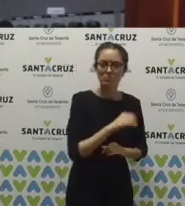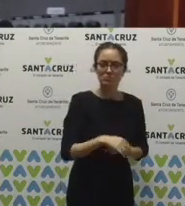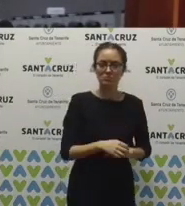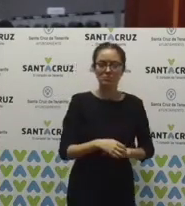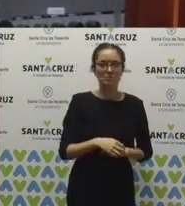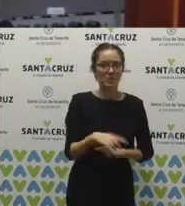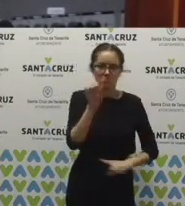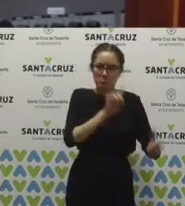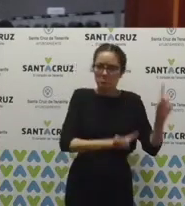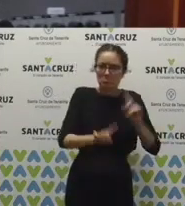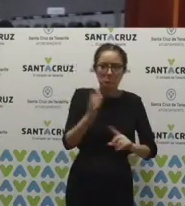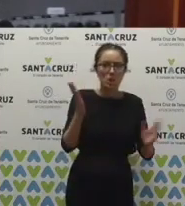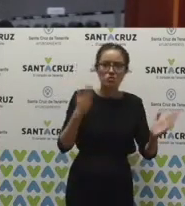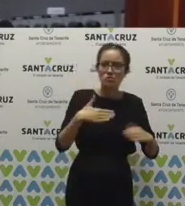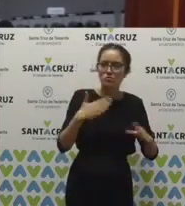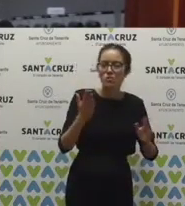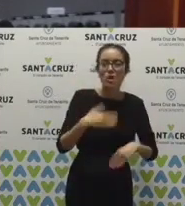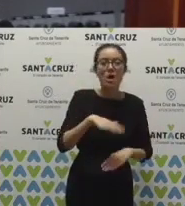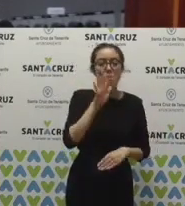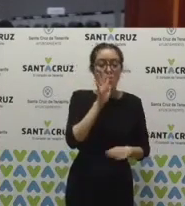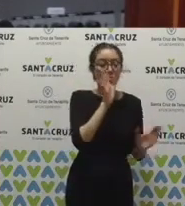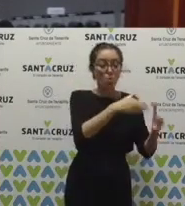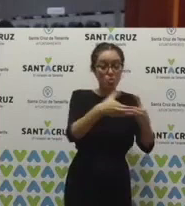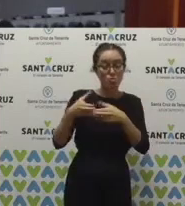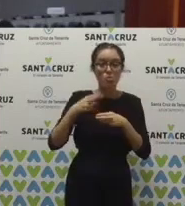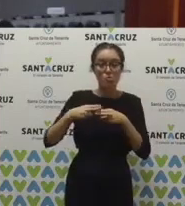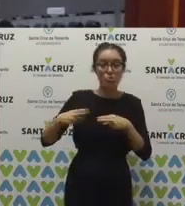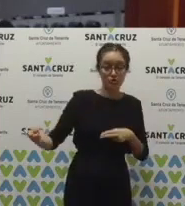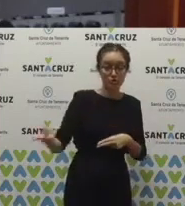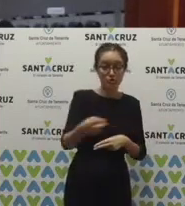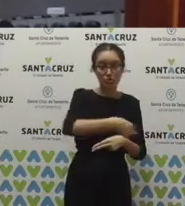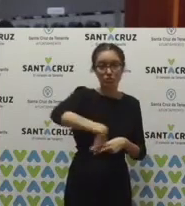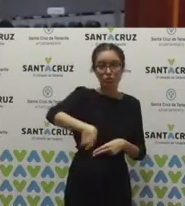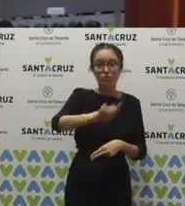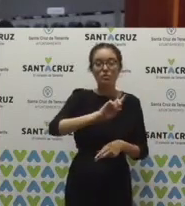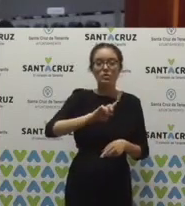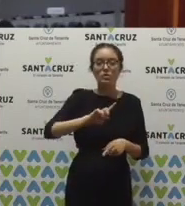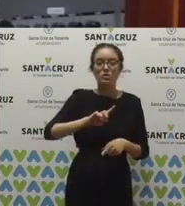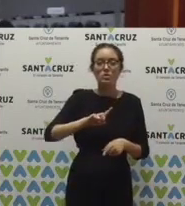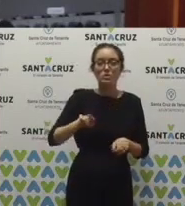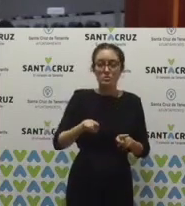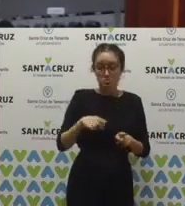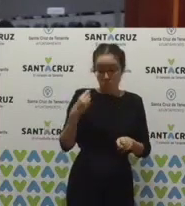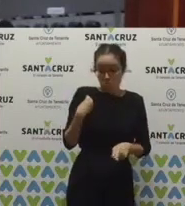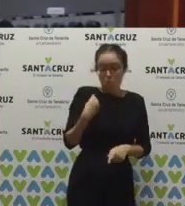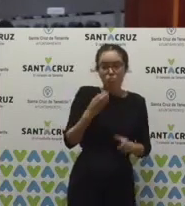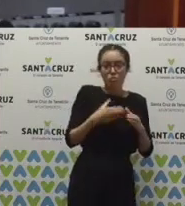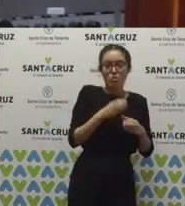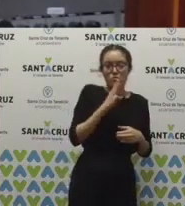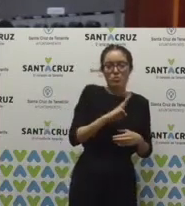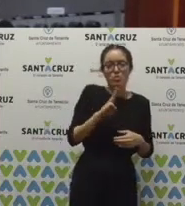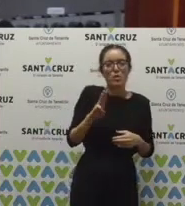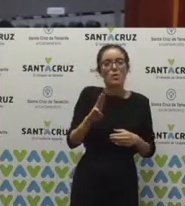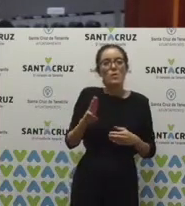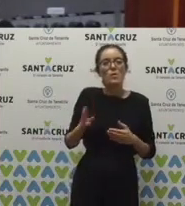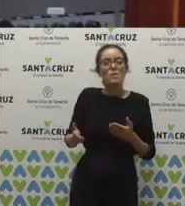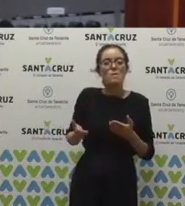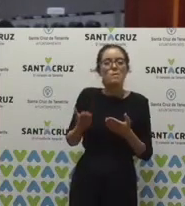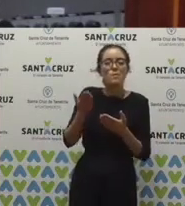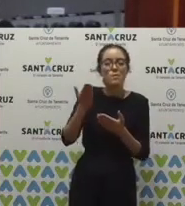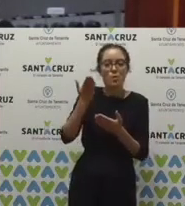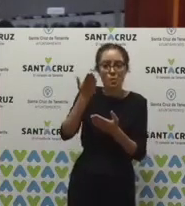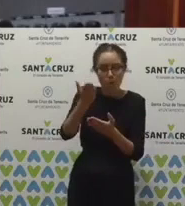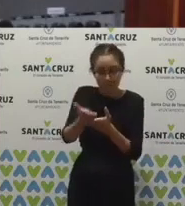ningún problema en ese sentido porque ninguno de los grupos que estamos aquí presentes como hace el partido popular a continuación traigan las propuestas que no se incluyeron en